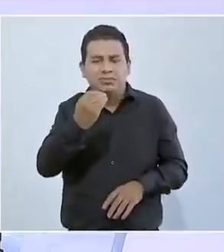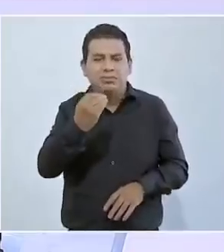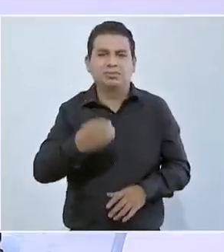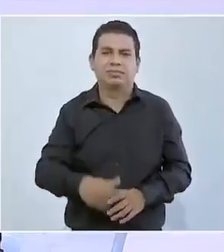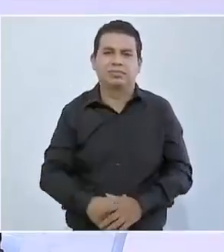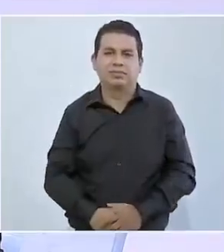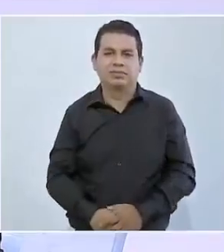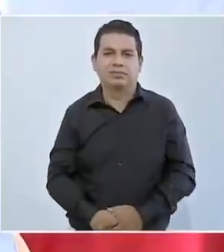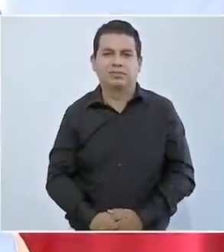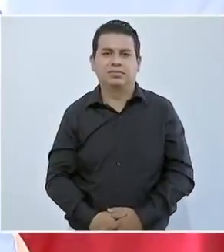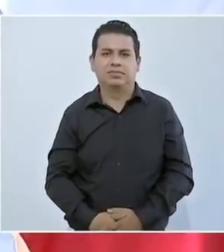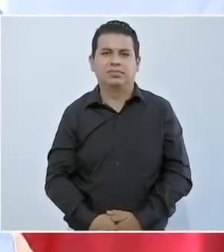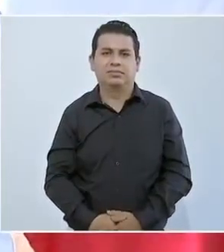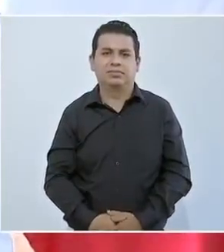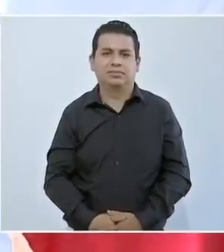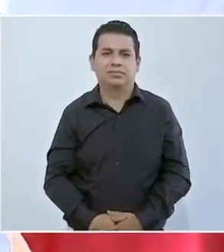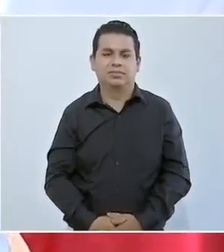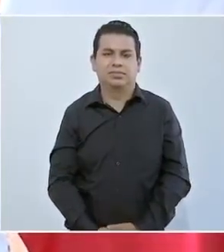todo este